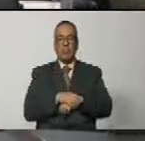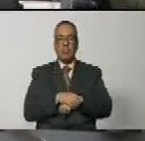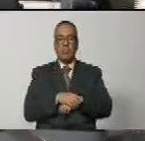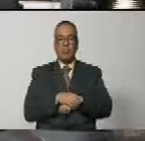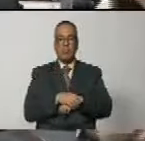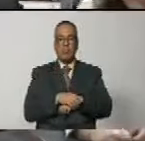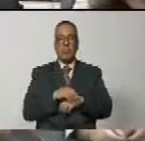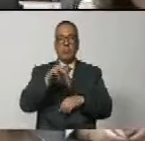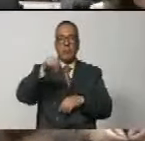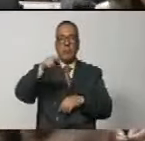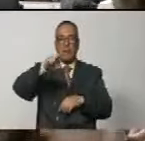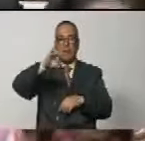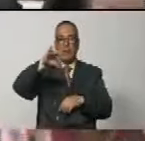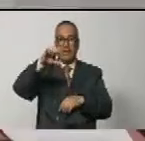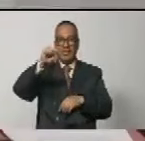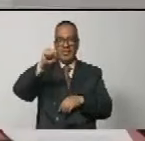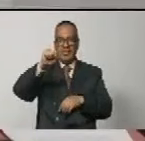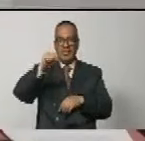María Gabriela.